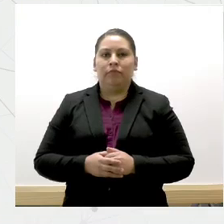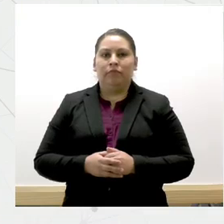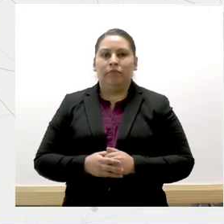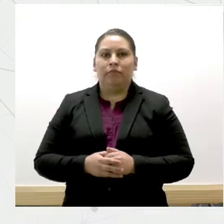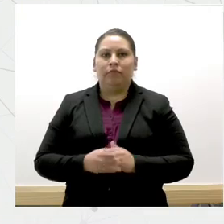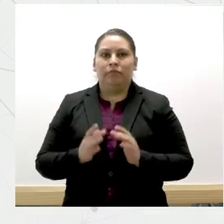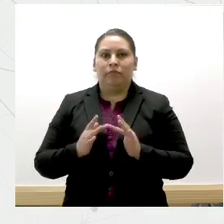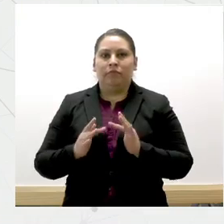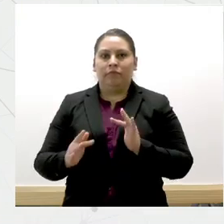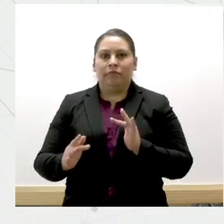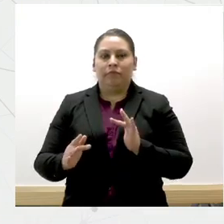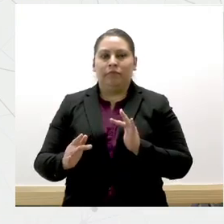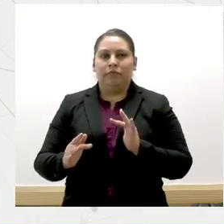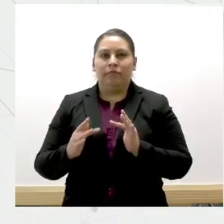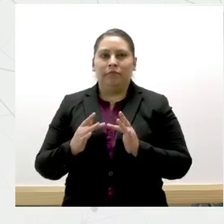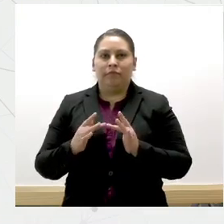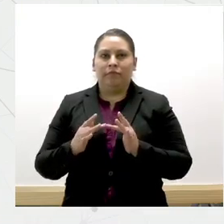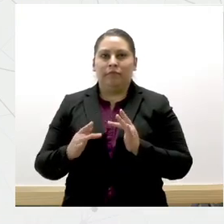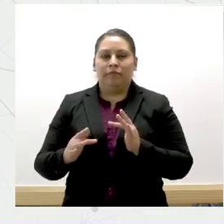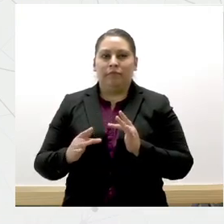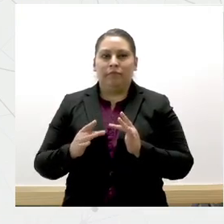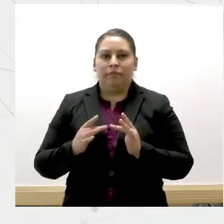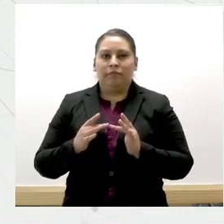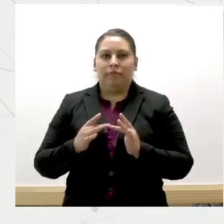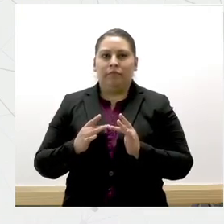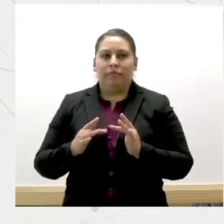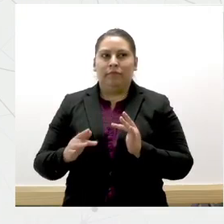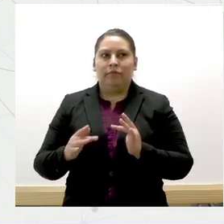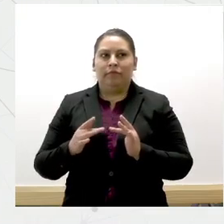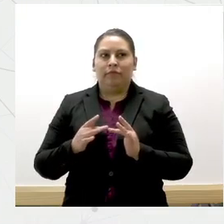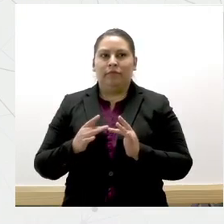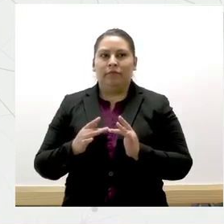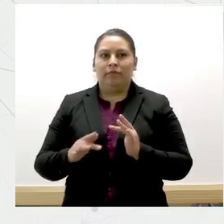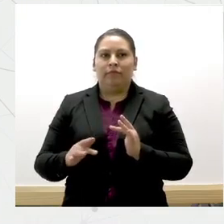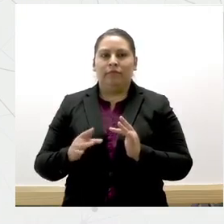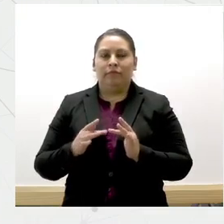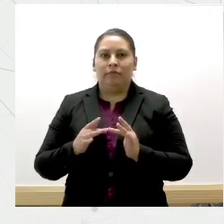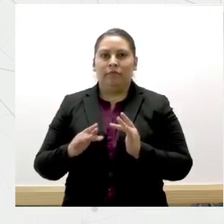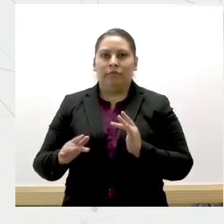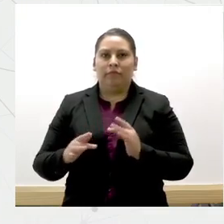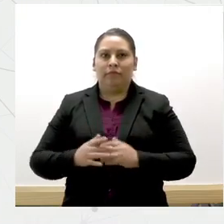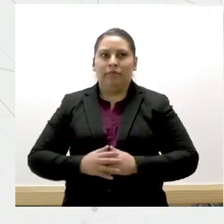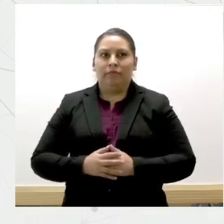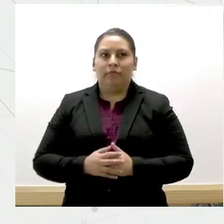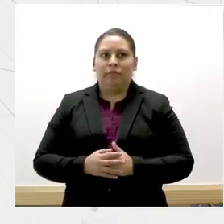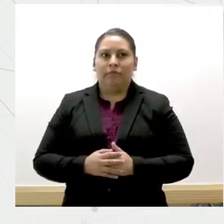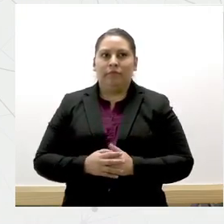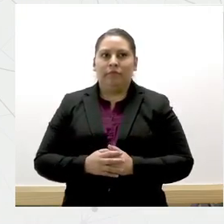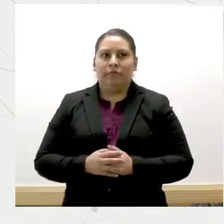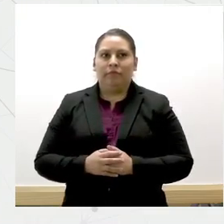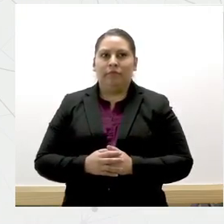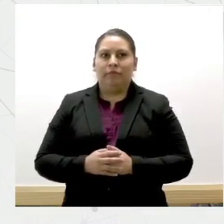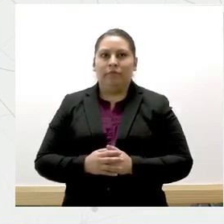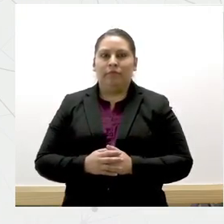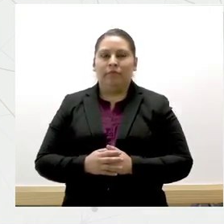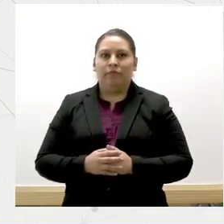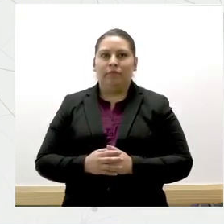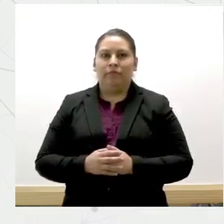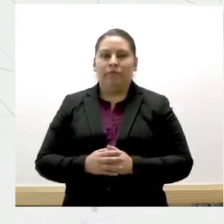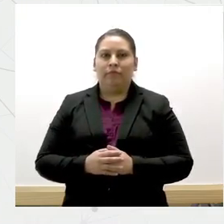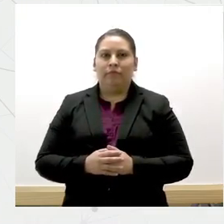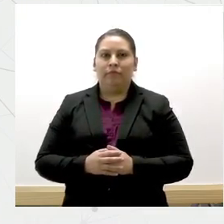ciberseguridad, la excepcional empleo, blancura, ligeramente amarillenta del marfil, dice a Sass que es una mayor